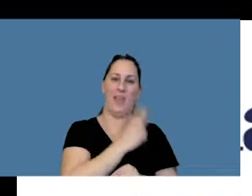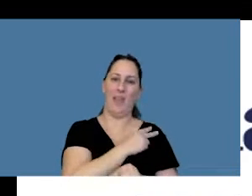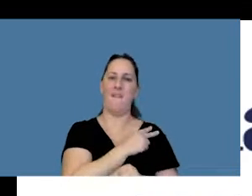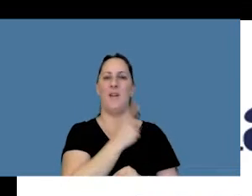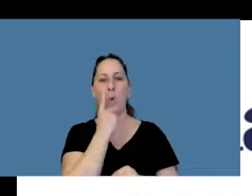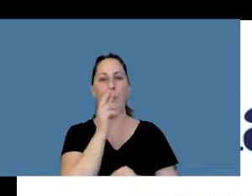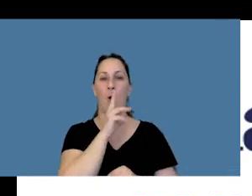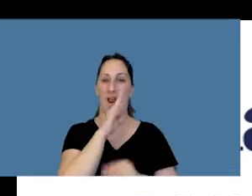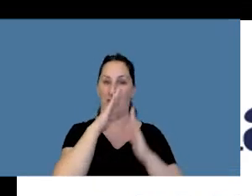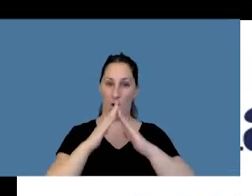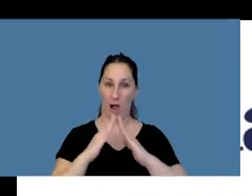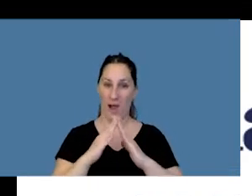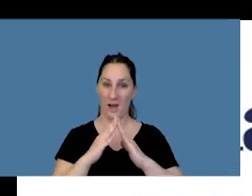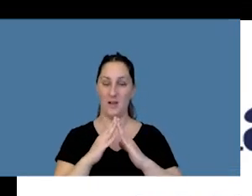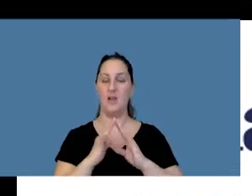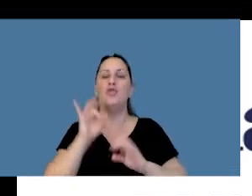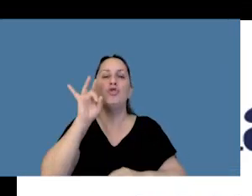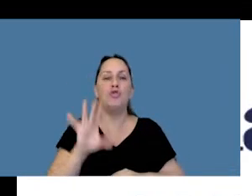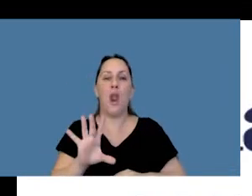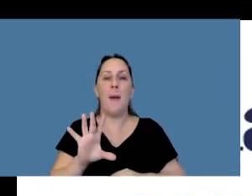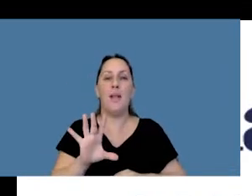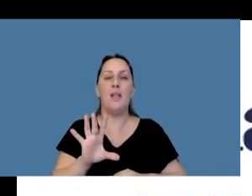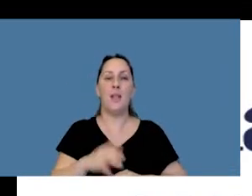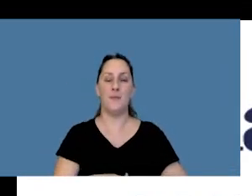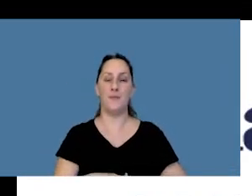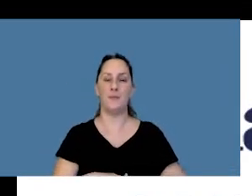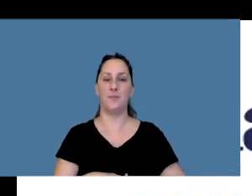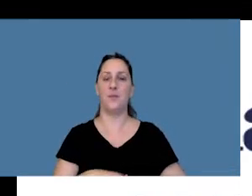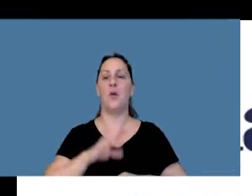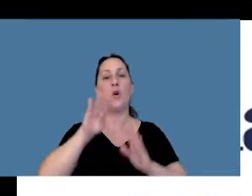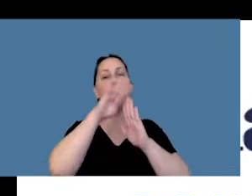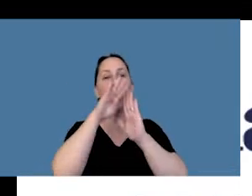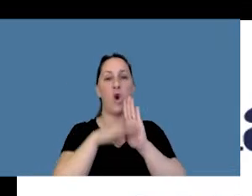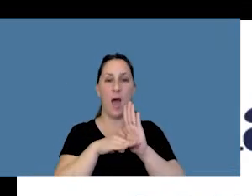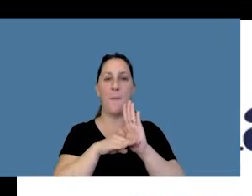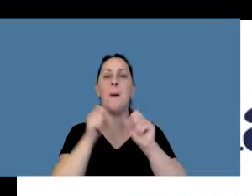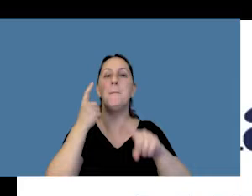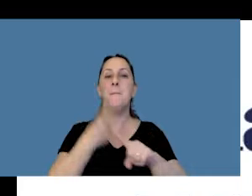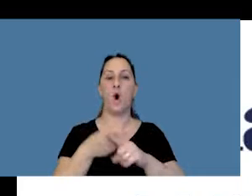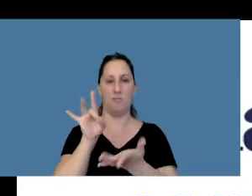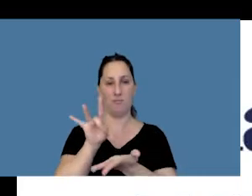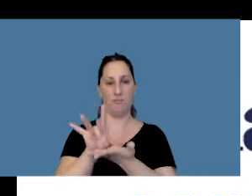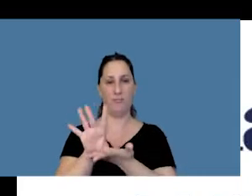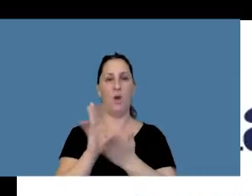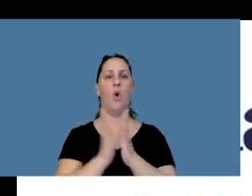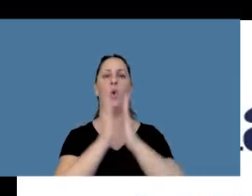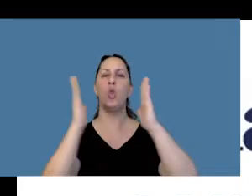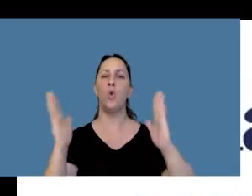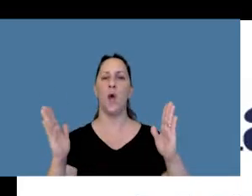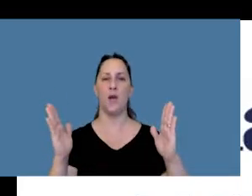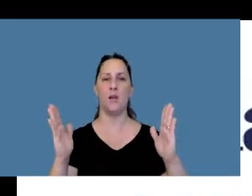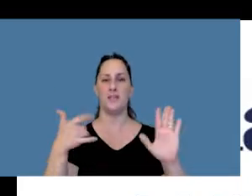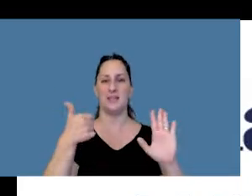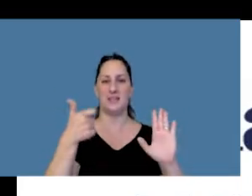ejemplo, sino solamente el programa por desempleo, que tiene una duración de hasta